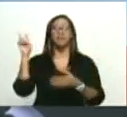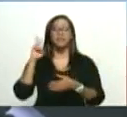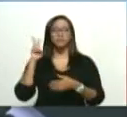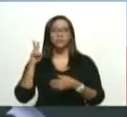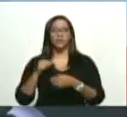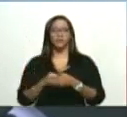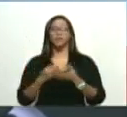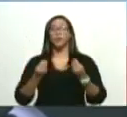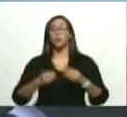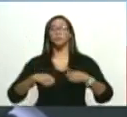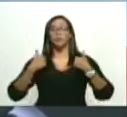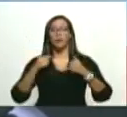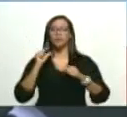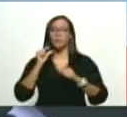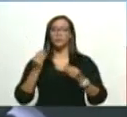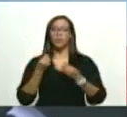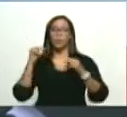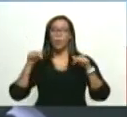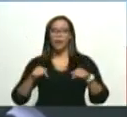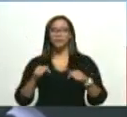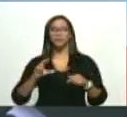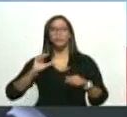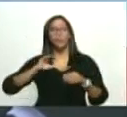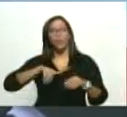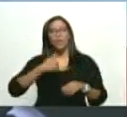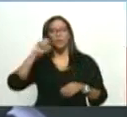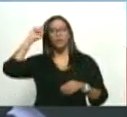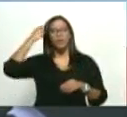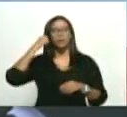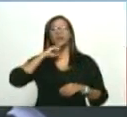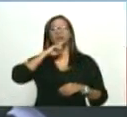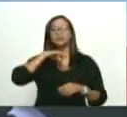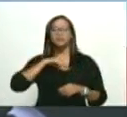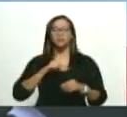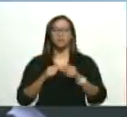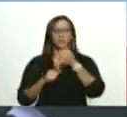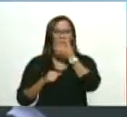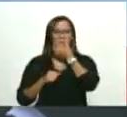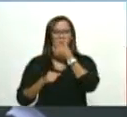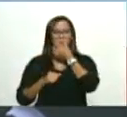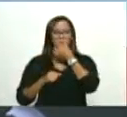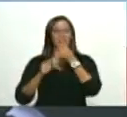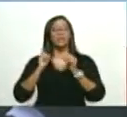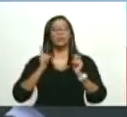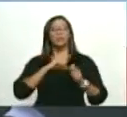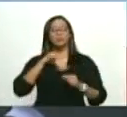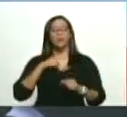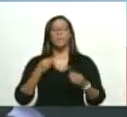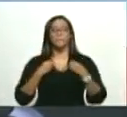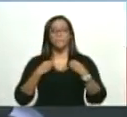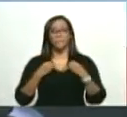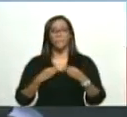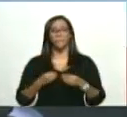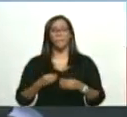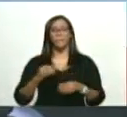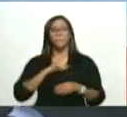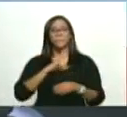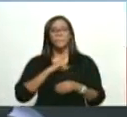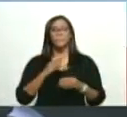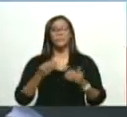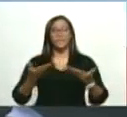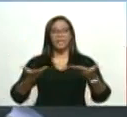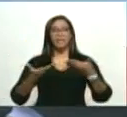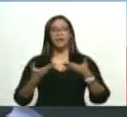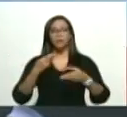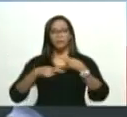y mucho más en momentos como estos donde podemos recordar esta historia que algunos de nosotros vivimos y que es parte del legado